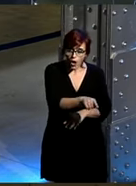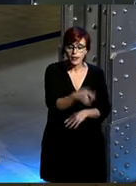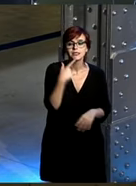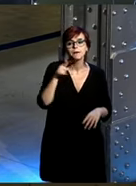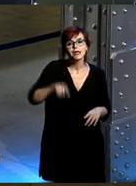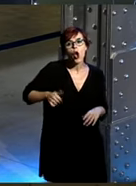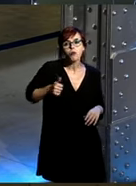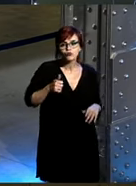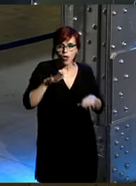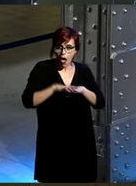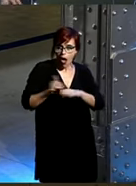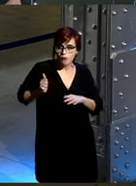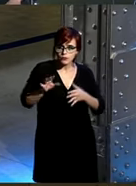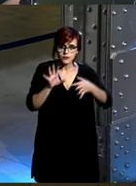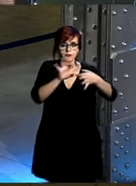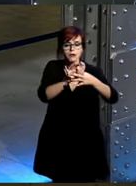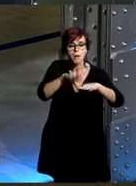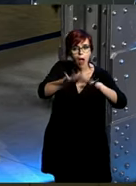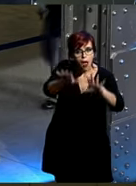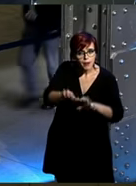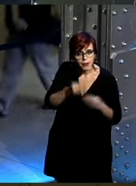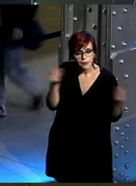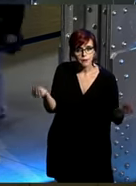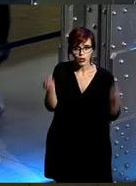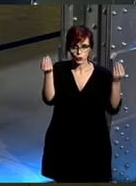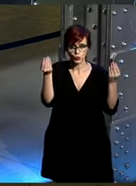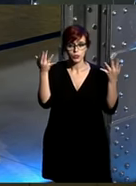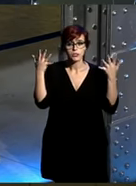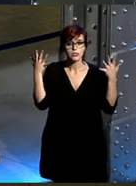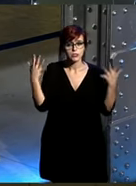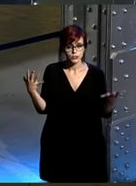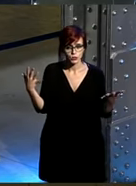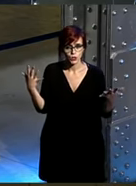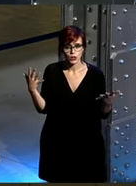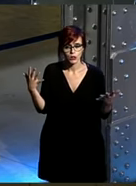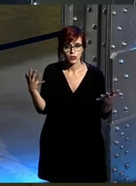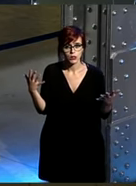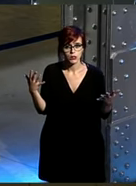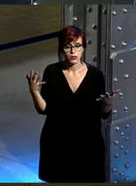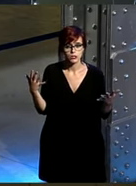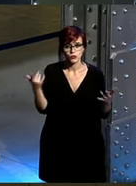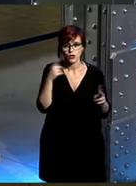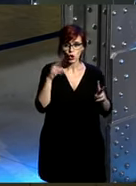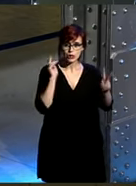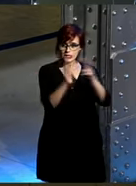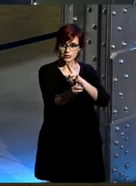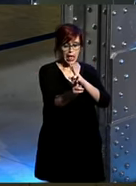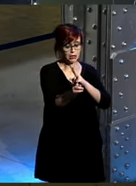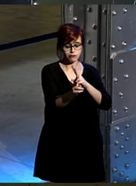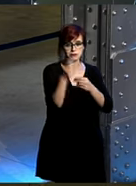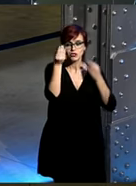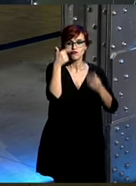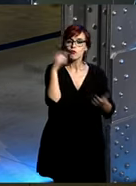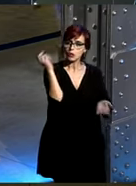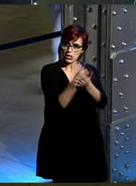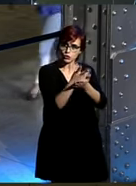son oportunidades de aprendizaje. Pero en todo caso, más que contestarte, diría que eso es un